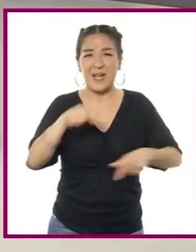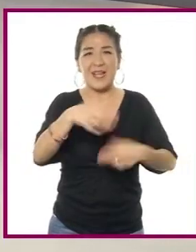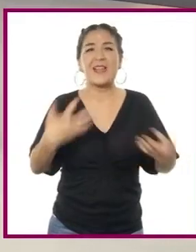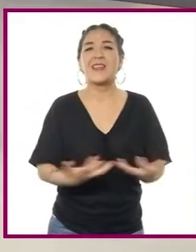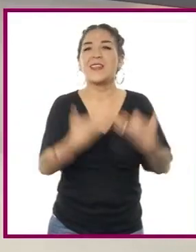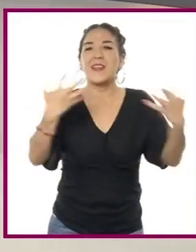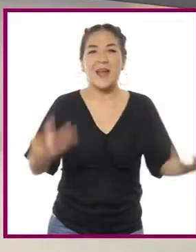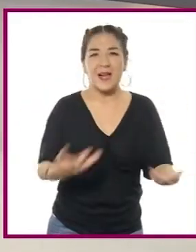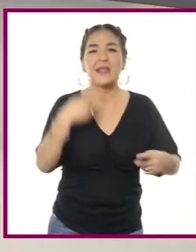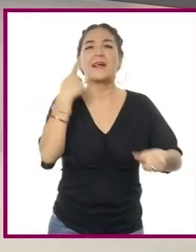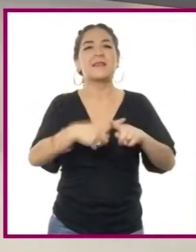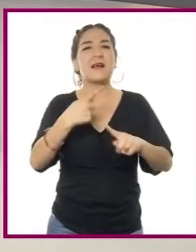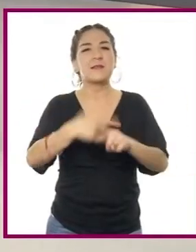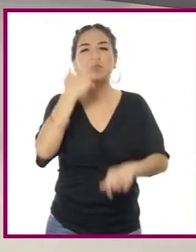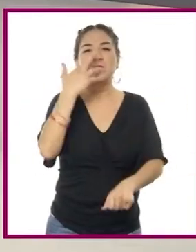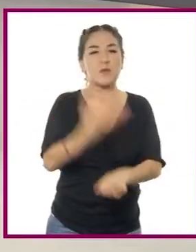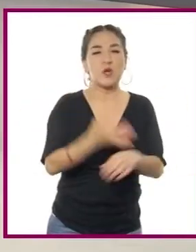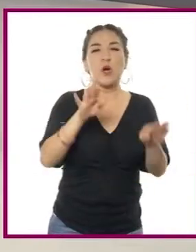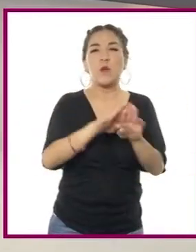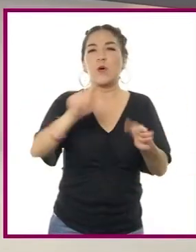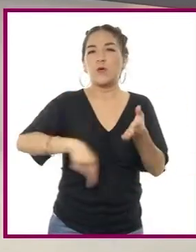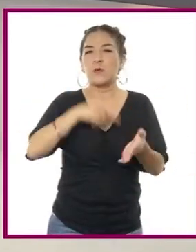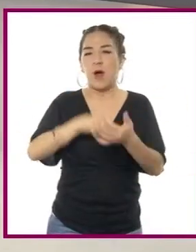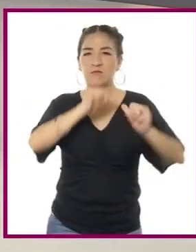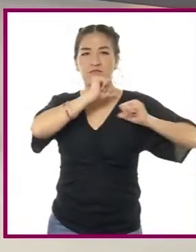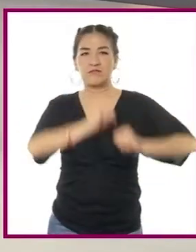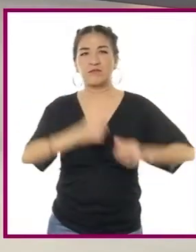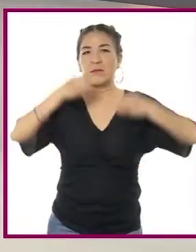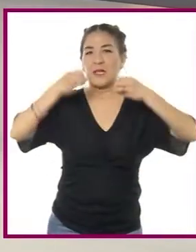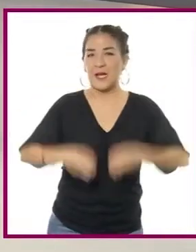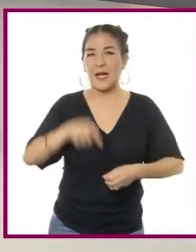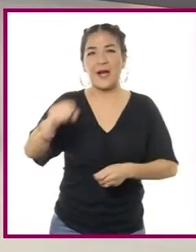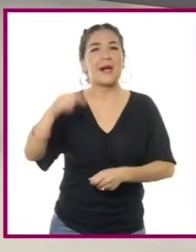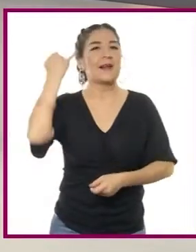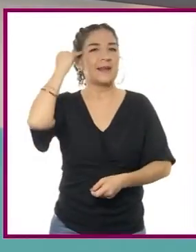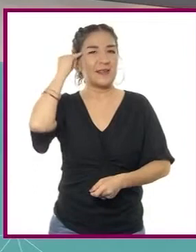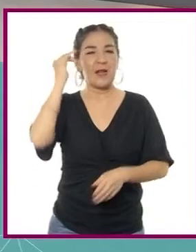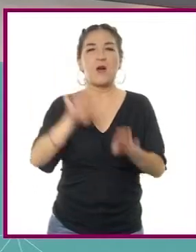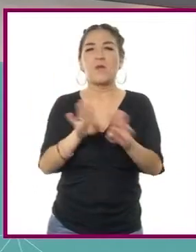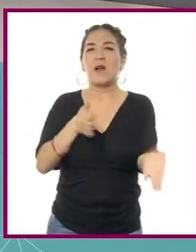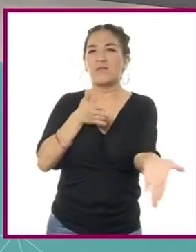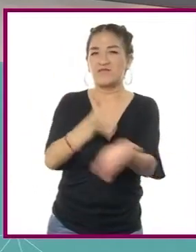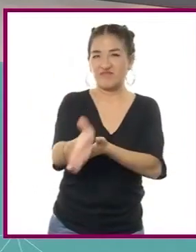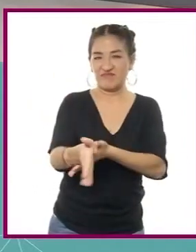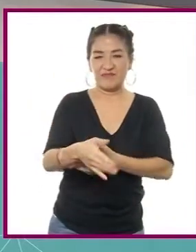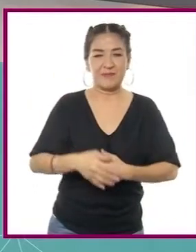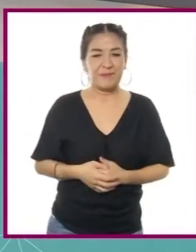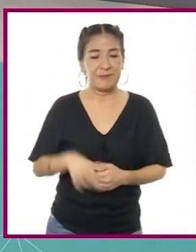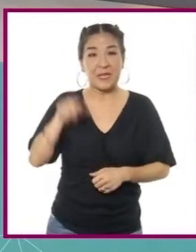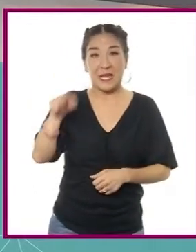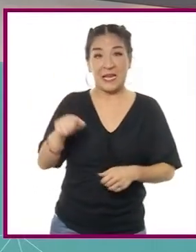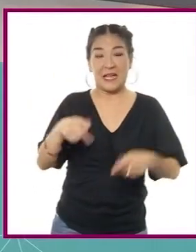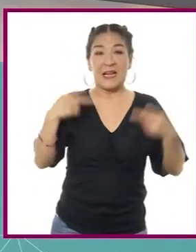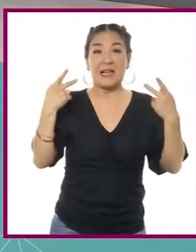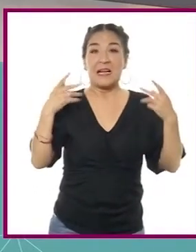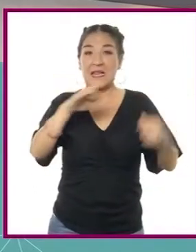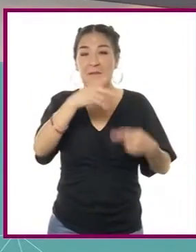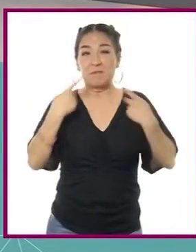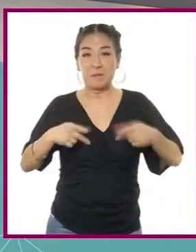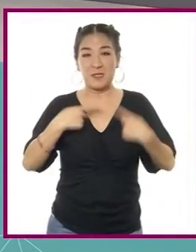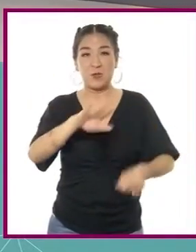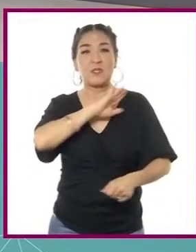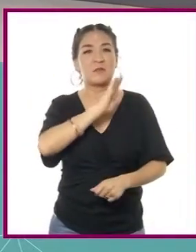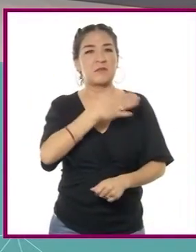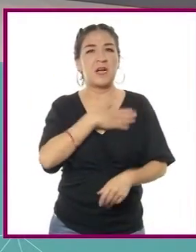práctica de apropiación de territorios pertenecientes a comunidades indígenas. Los españoles llegaron a formar